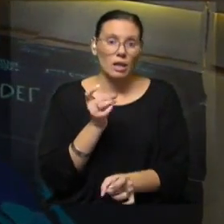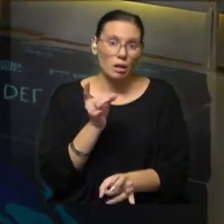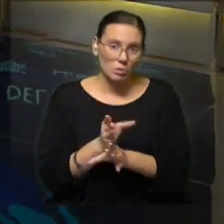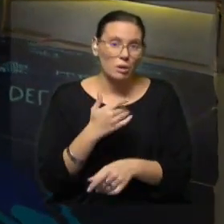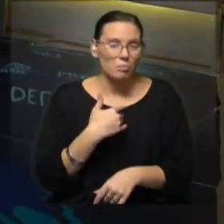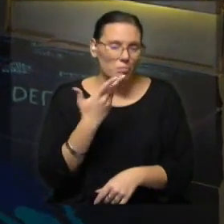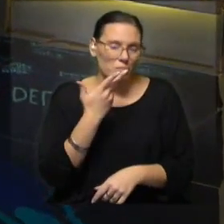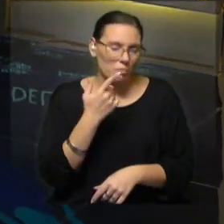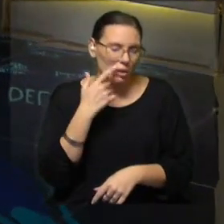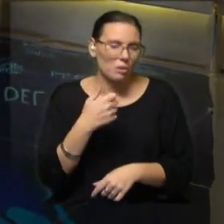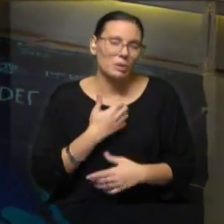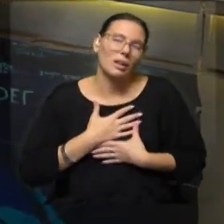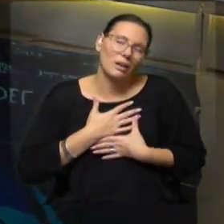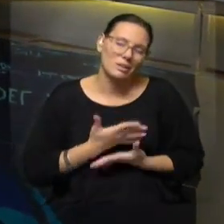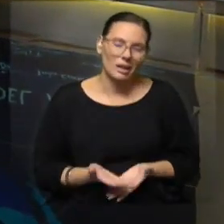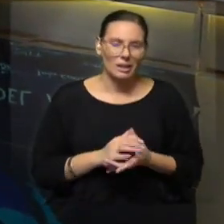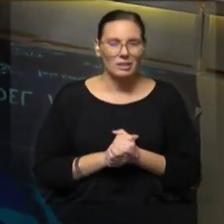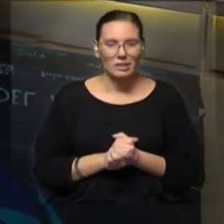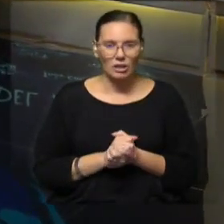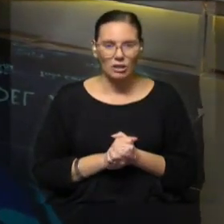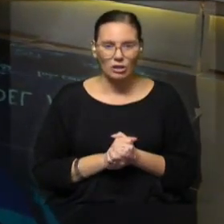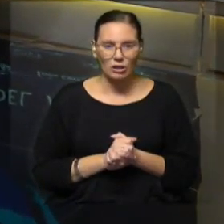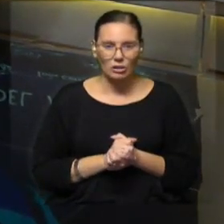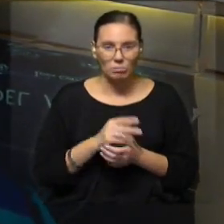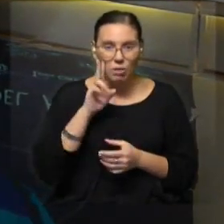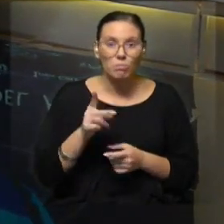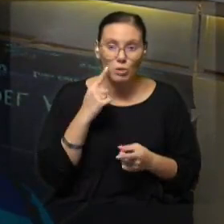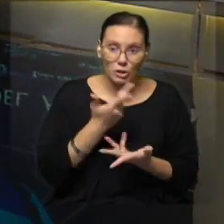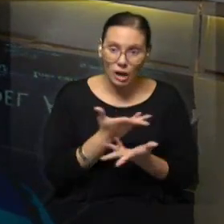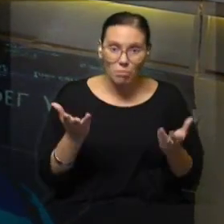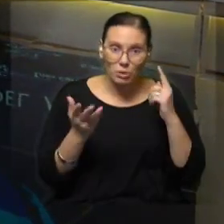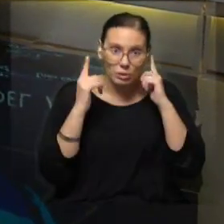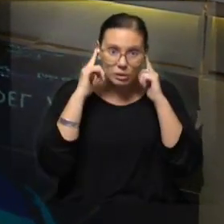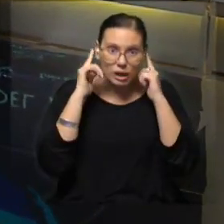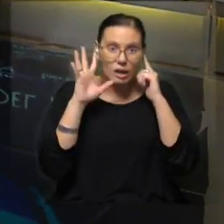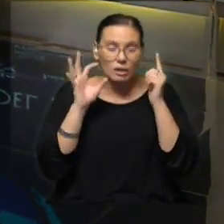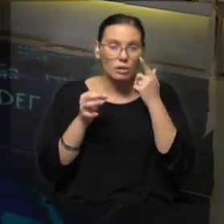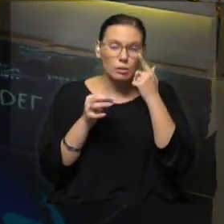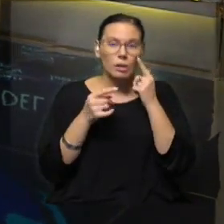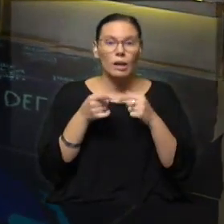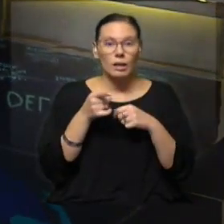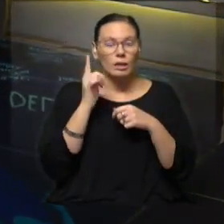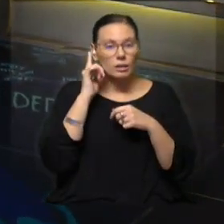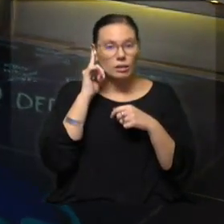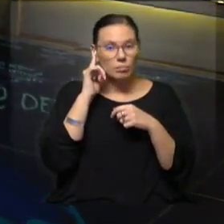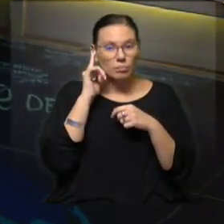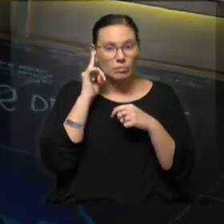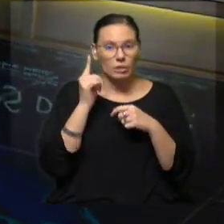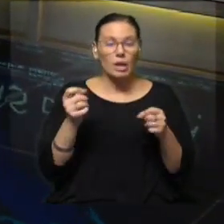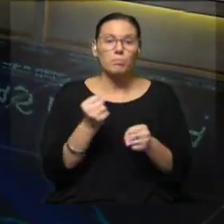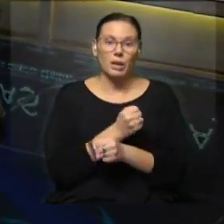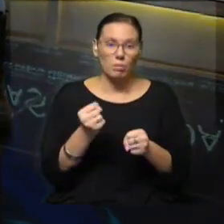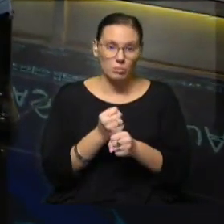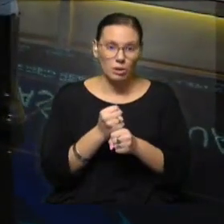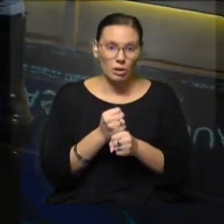nota que les apasiona. Sí. Y mandar a la gente. Ya vamos a mostrar el... Sí, yo creo que lo agarraron en un momento, pero bueno, nos trajimos. ¿Por